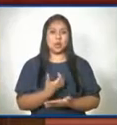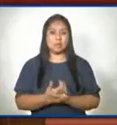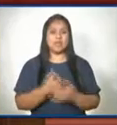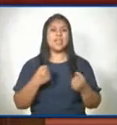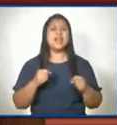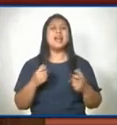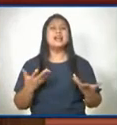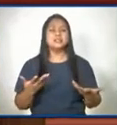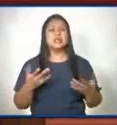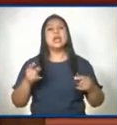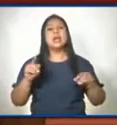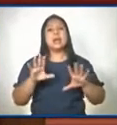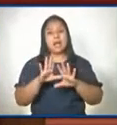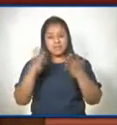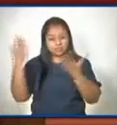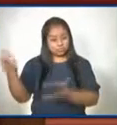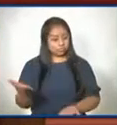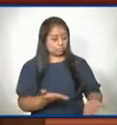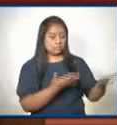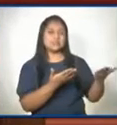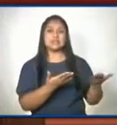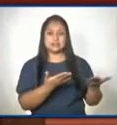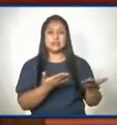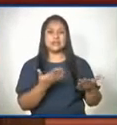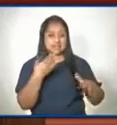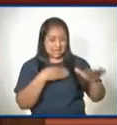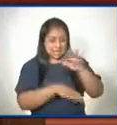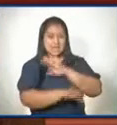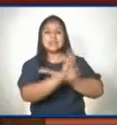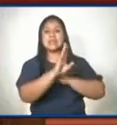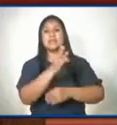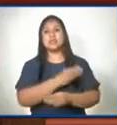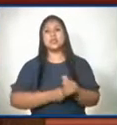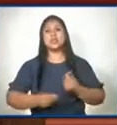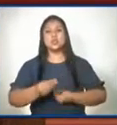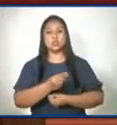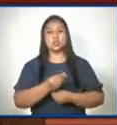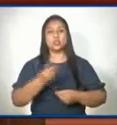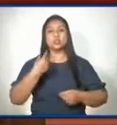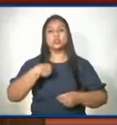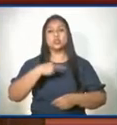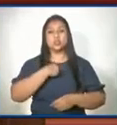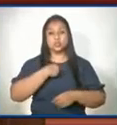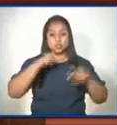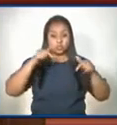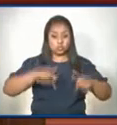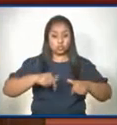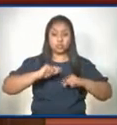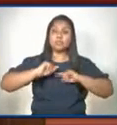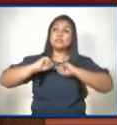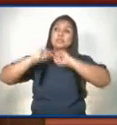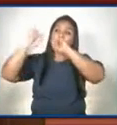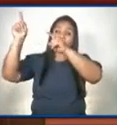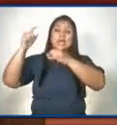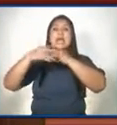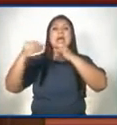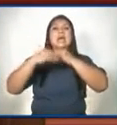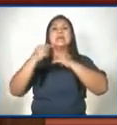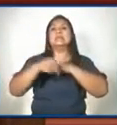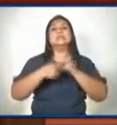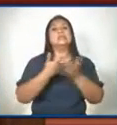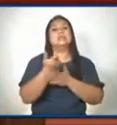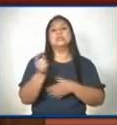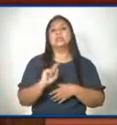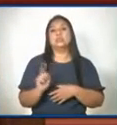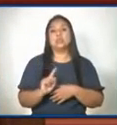abrir los mercados, es permitir que entren los productos nuestros sin pago de aranceles. Entonces la persona que